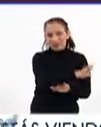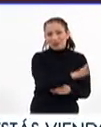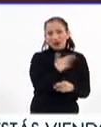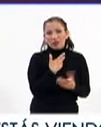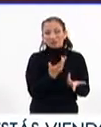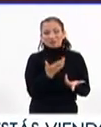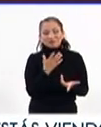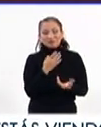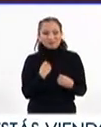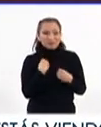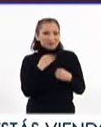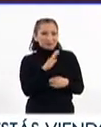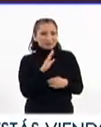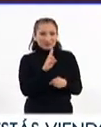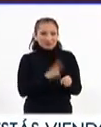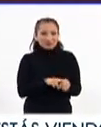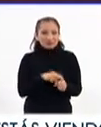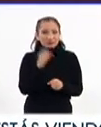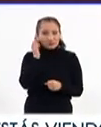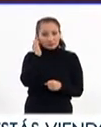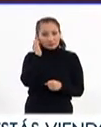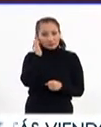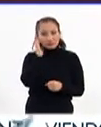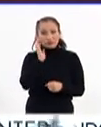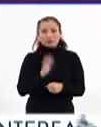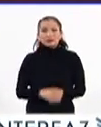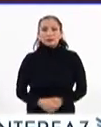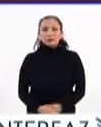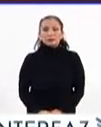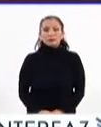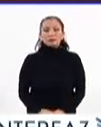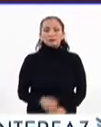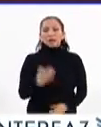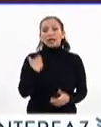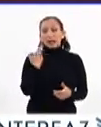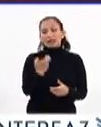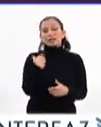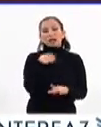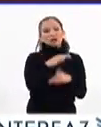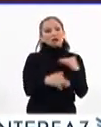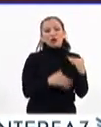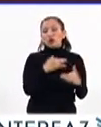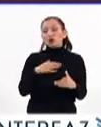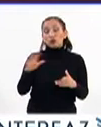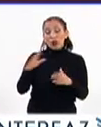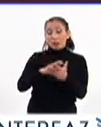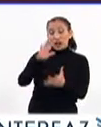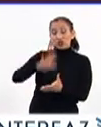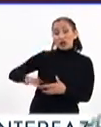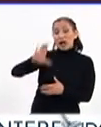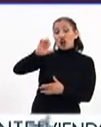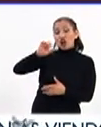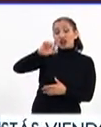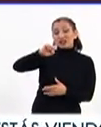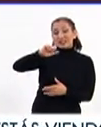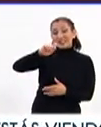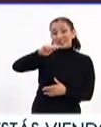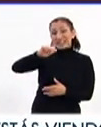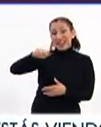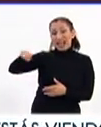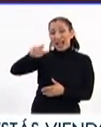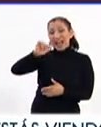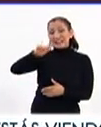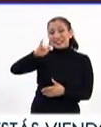tanto plantas como animales silvestres pueden vivir. Es el caso de toda la costa, de una gran parte de la costa